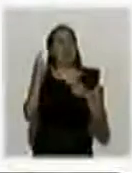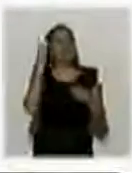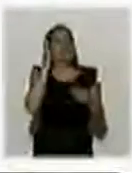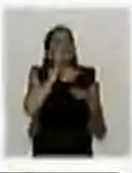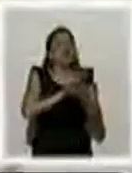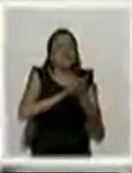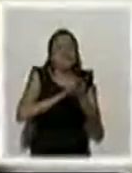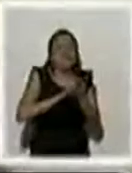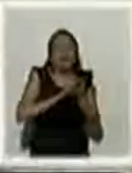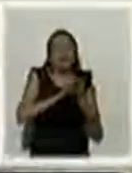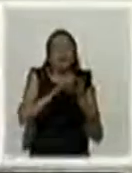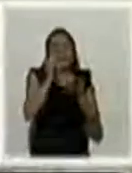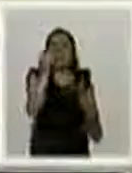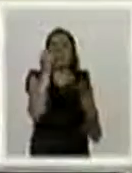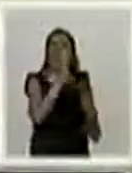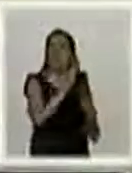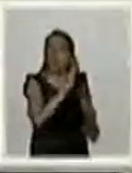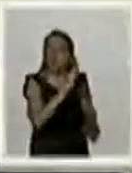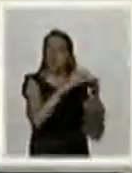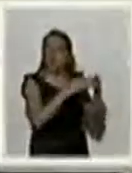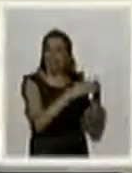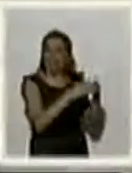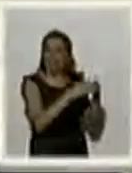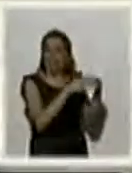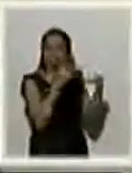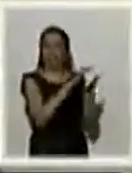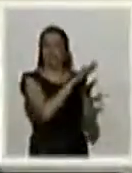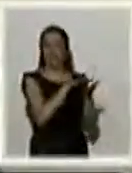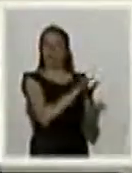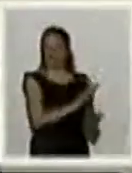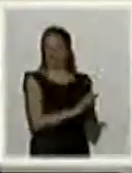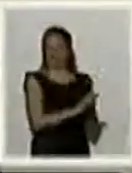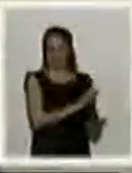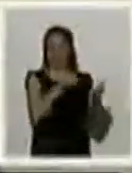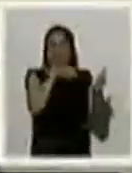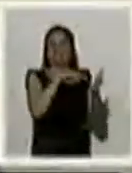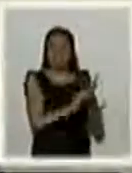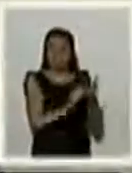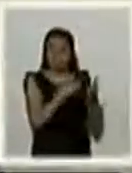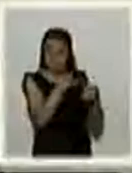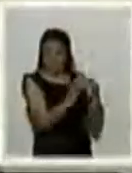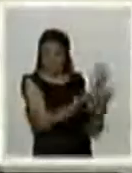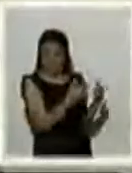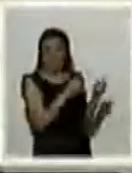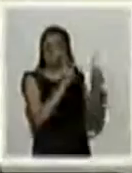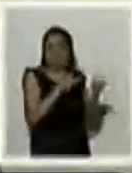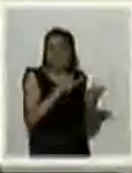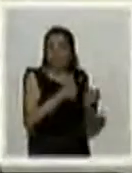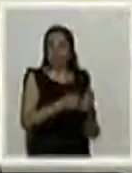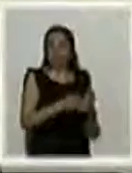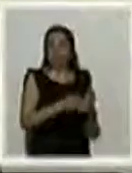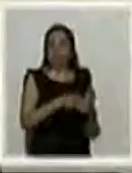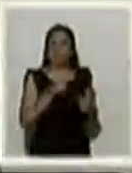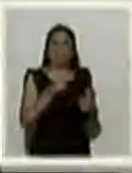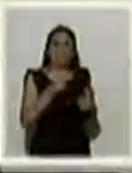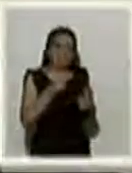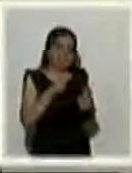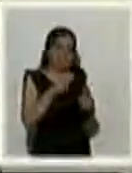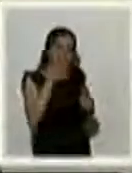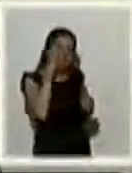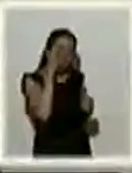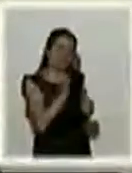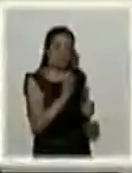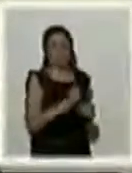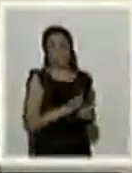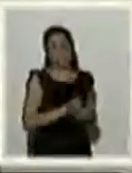a los centros vecinales, a poder darle capacitación también a los profesores de educación física, que sean